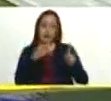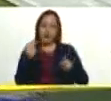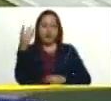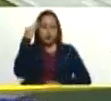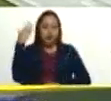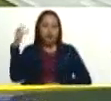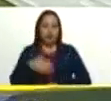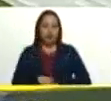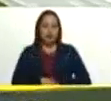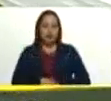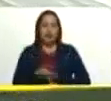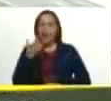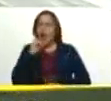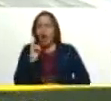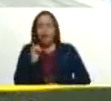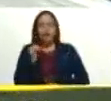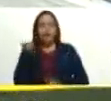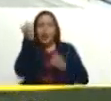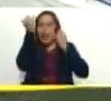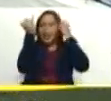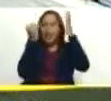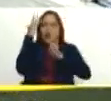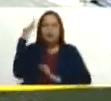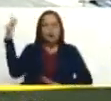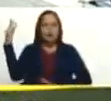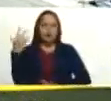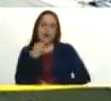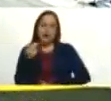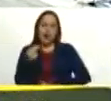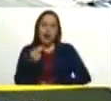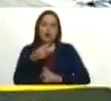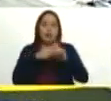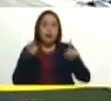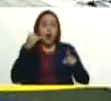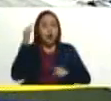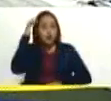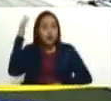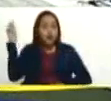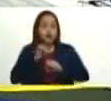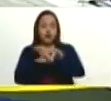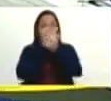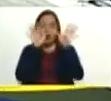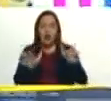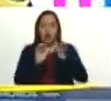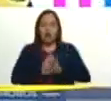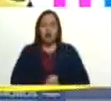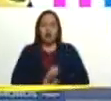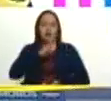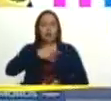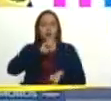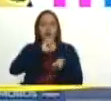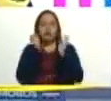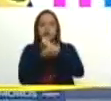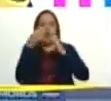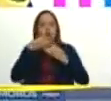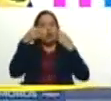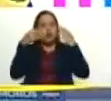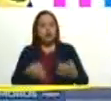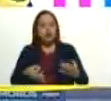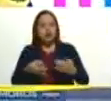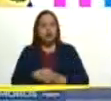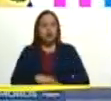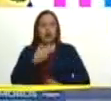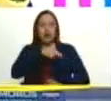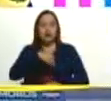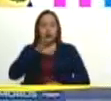que es una utopía, pero son sueños y utopías concretas para transformar la realidad de nuestros